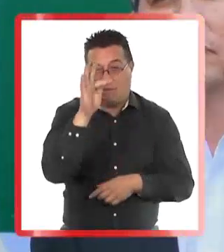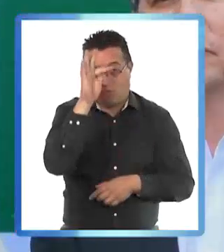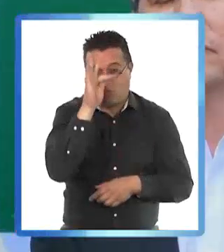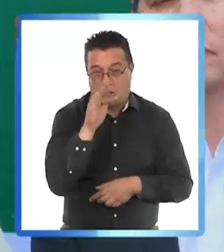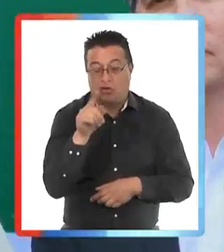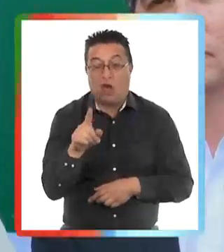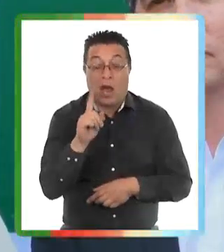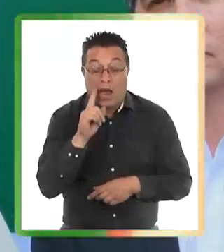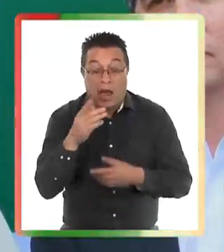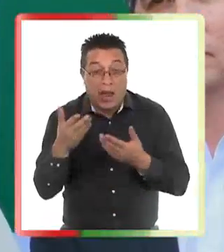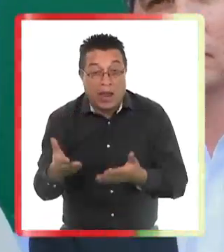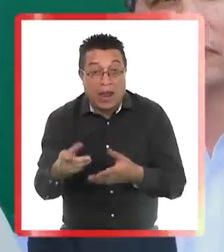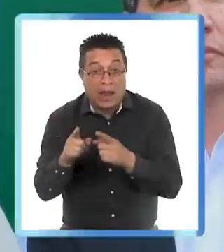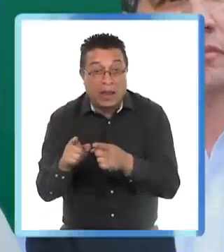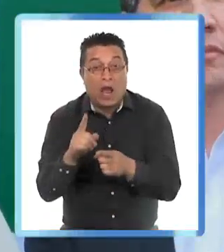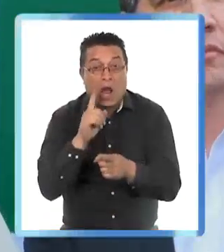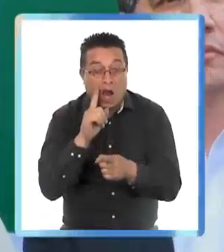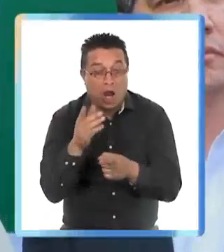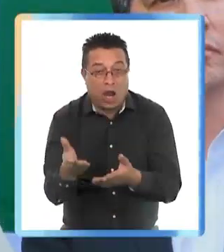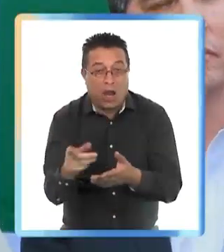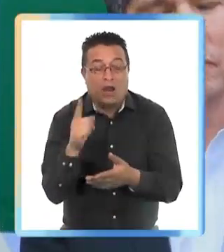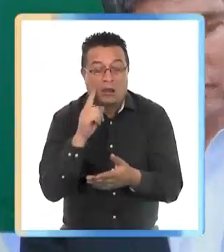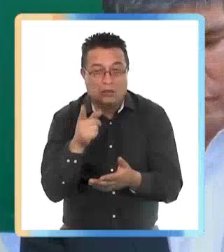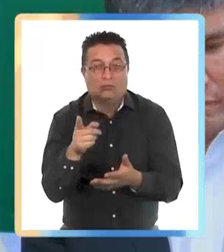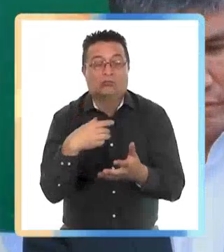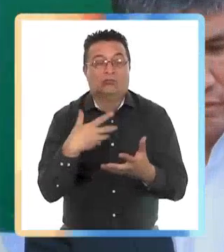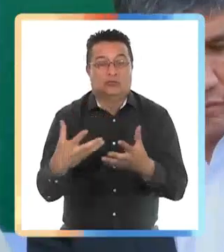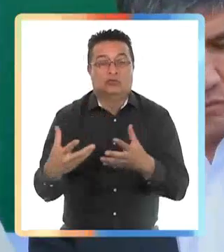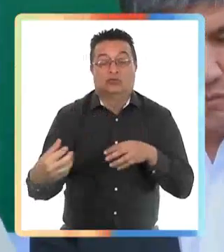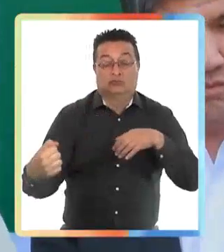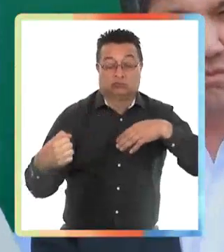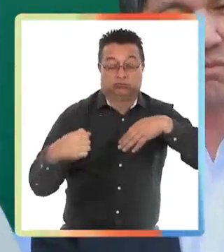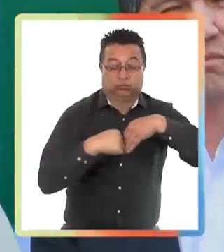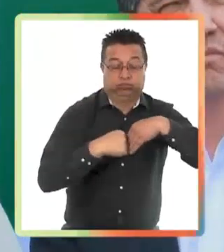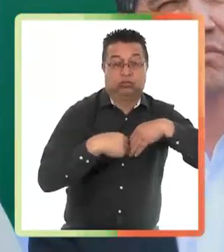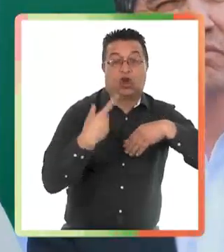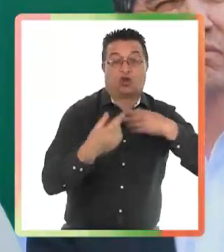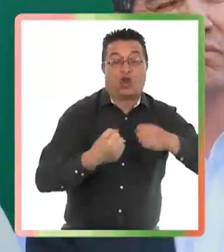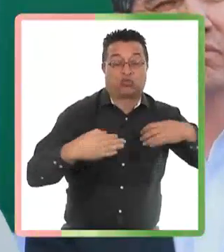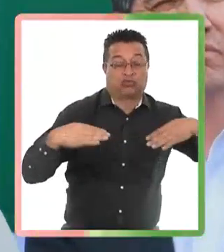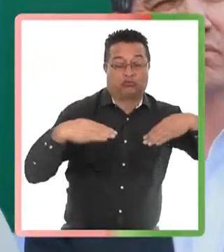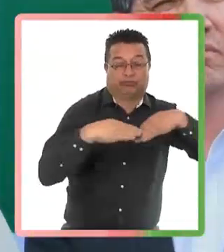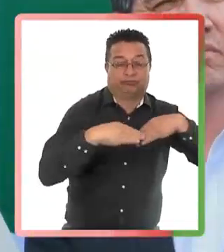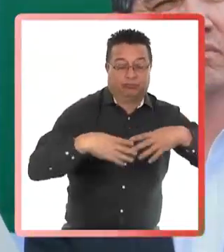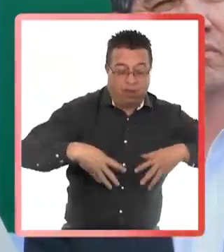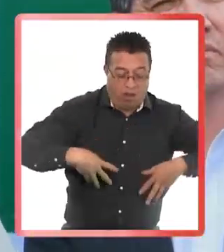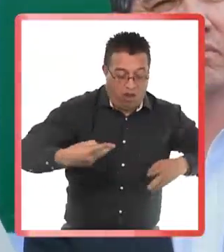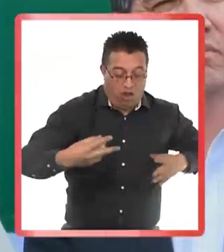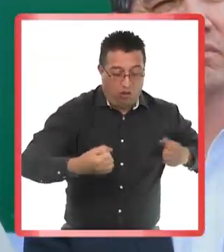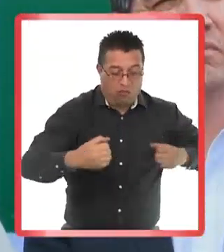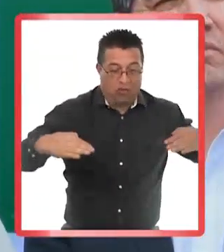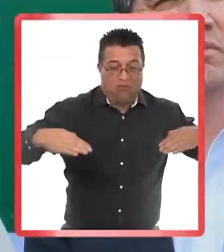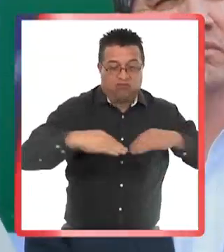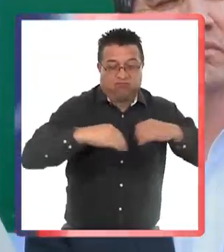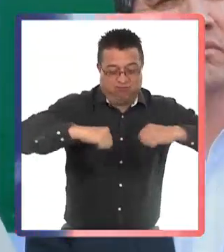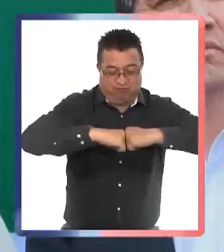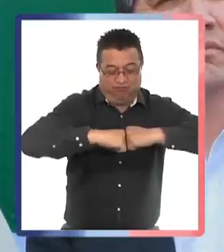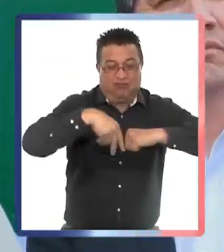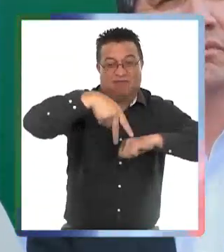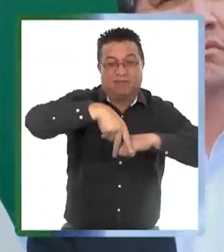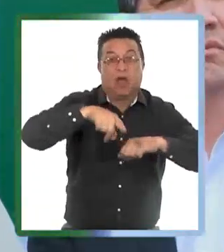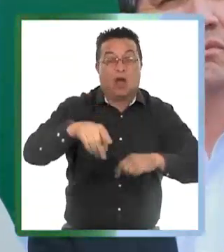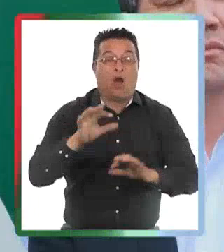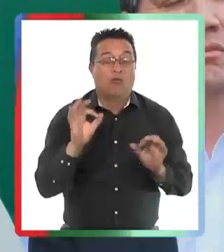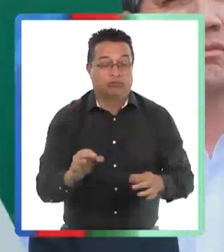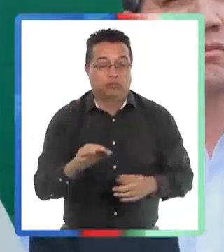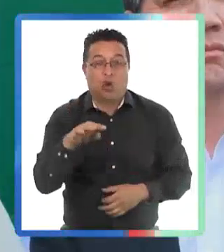carabinero del arma fue para defender a un funcionario que se encontraba en ese minuto siendo aprisionado por el otro vehículo que quería arrancar.